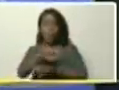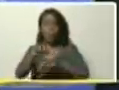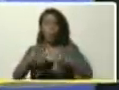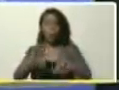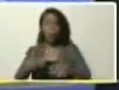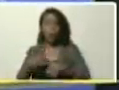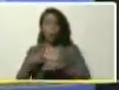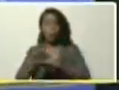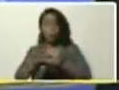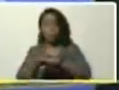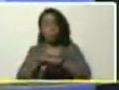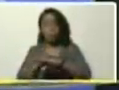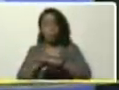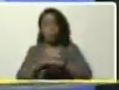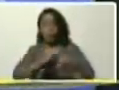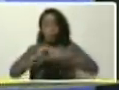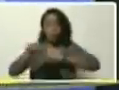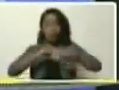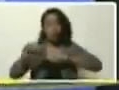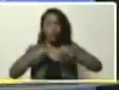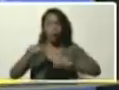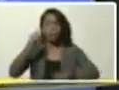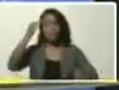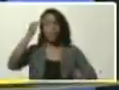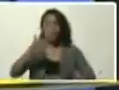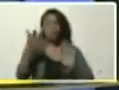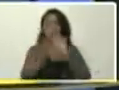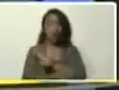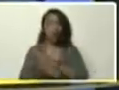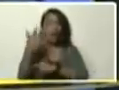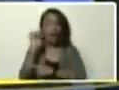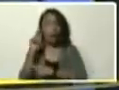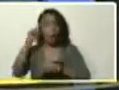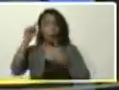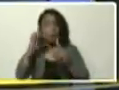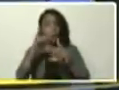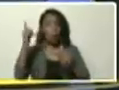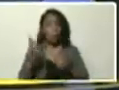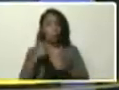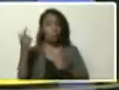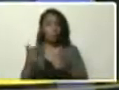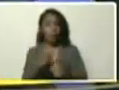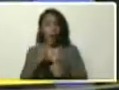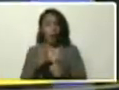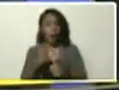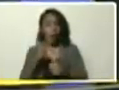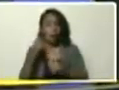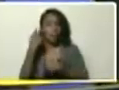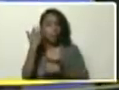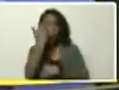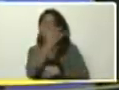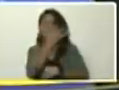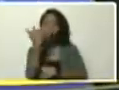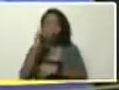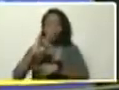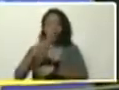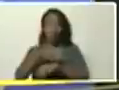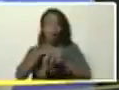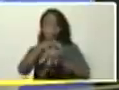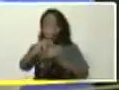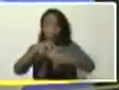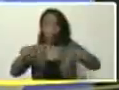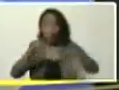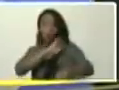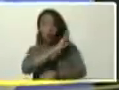las diversiones, son las acciones militares que tienen como objetivo principal distraer y dividir a las fuerzas